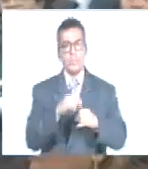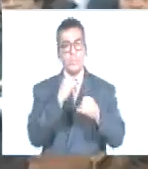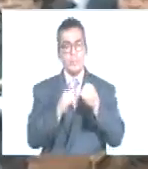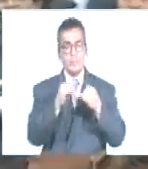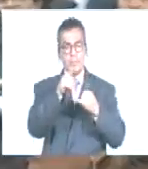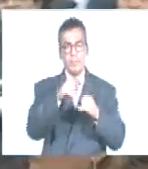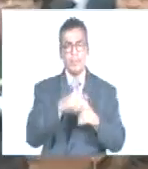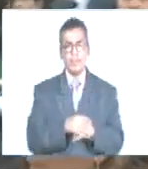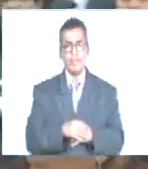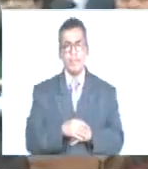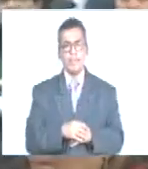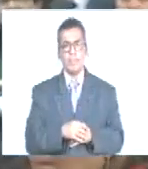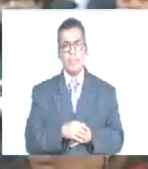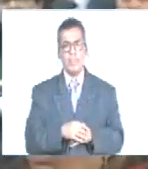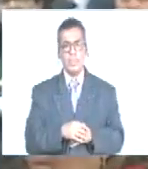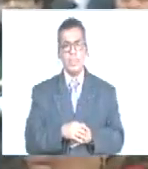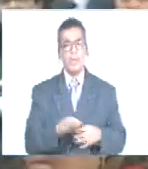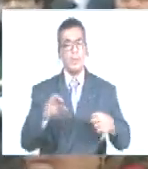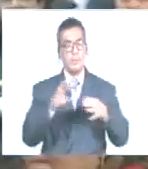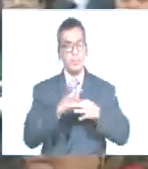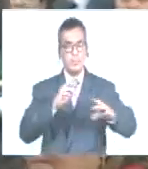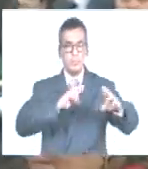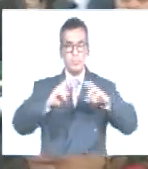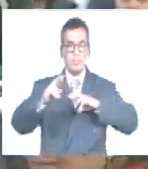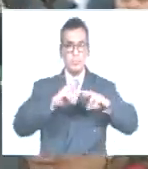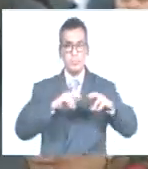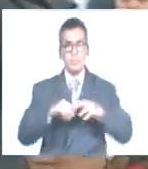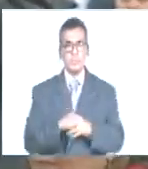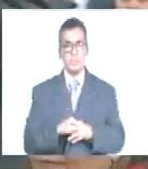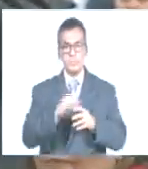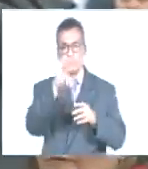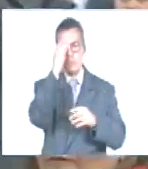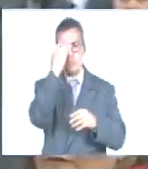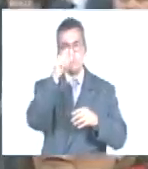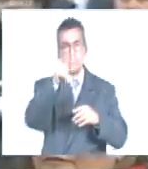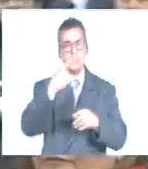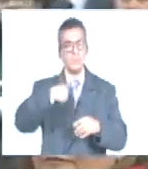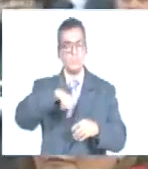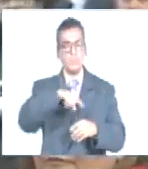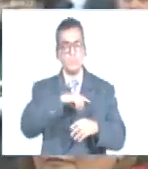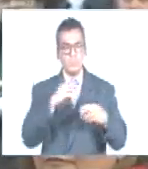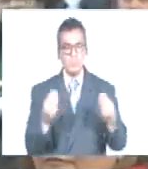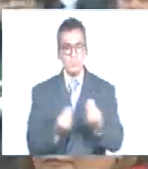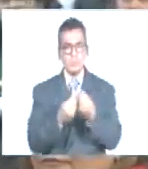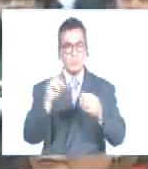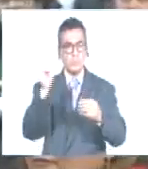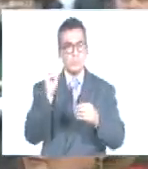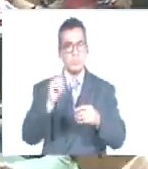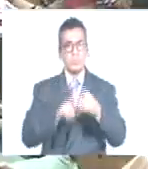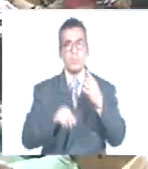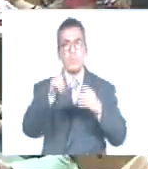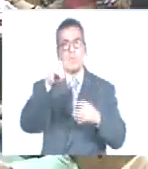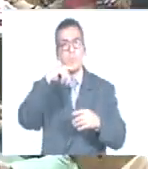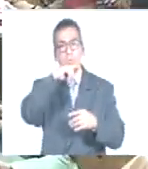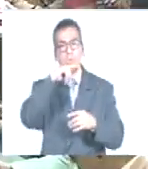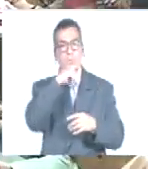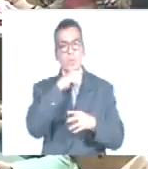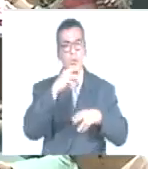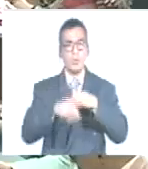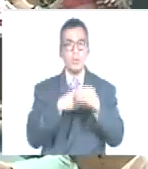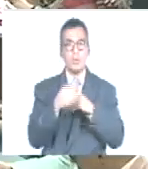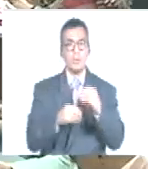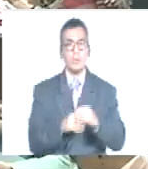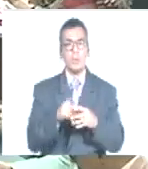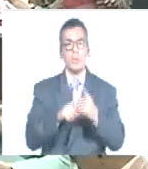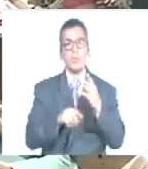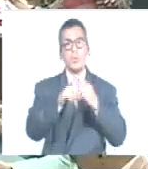finalmente, y concatenado con las relaciones de la India-Venezuela, el pasado 2 de octubre se cumplió